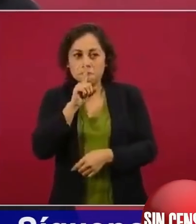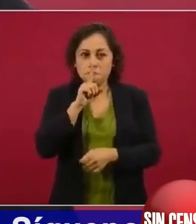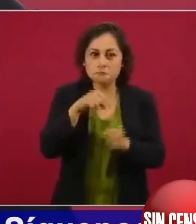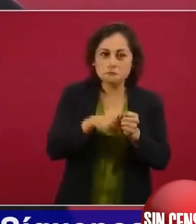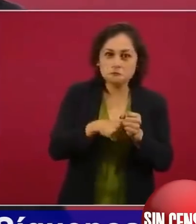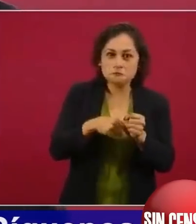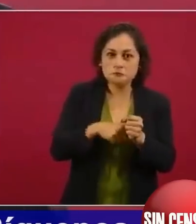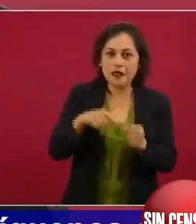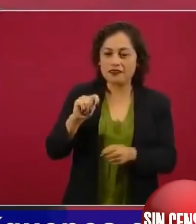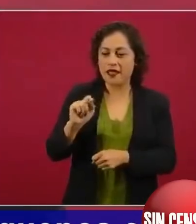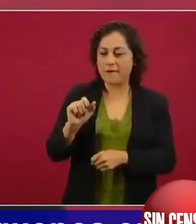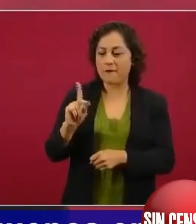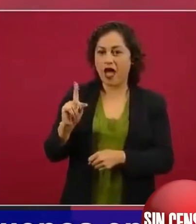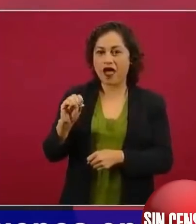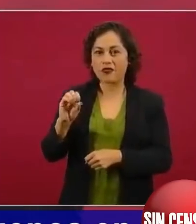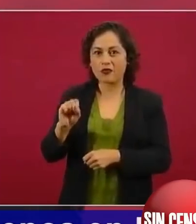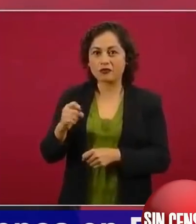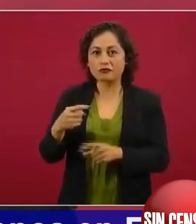primer tapado